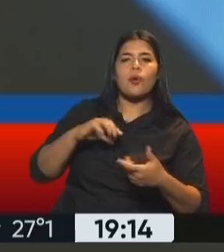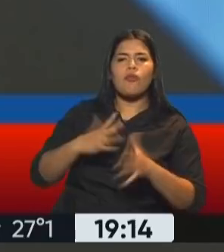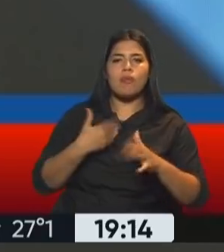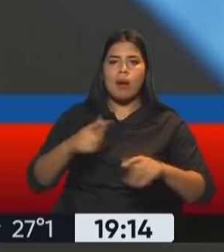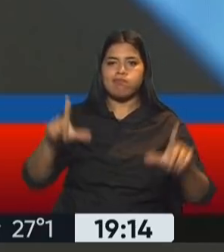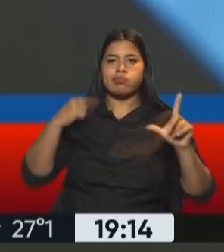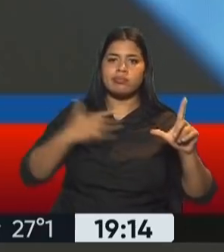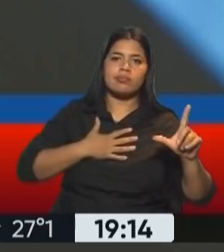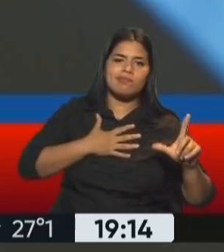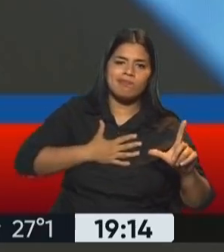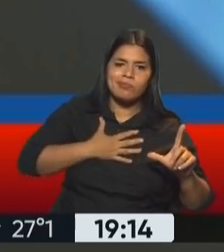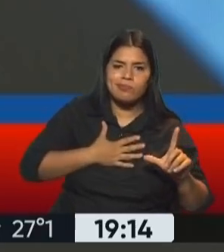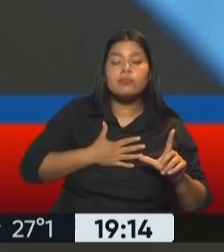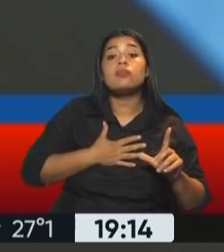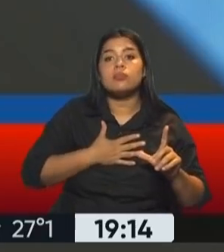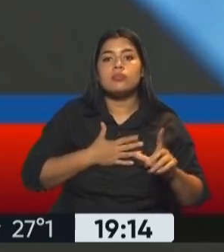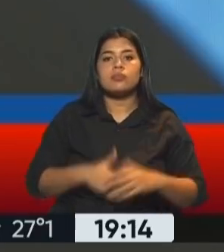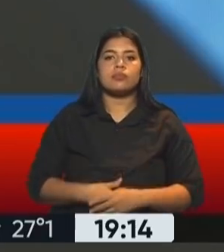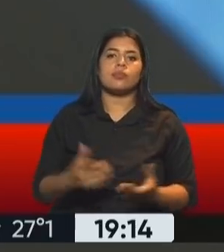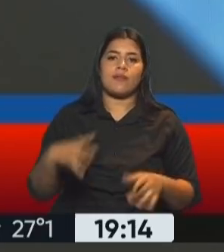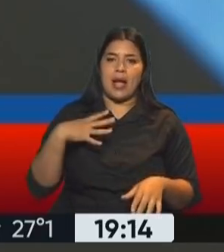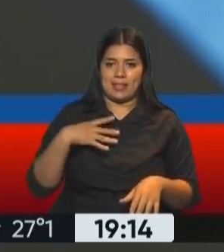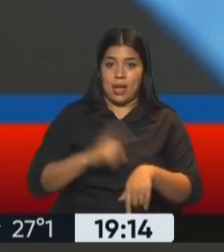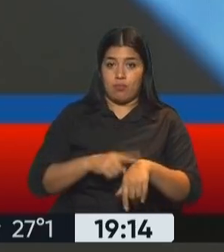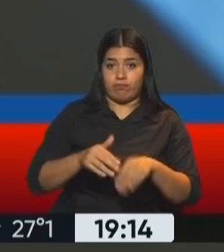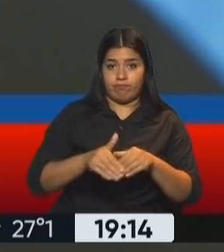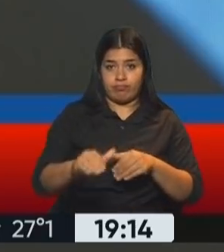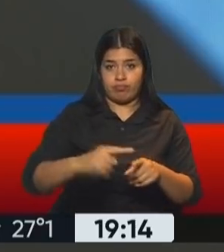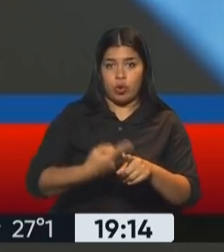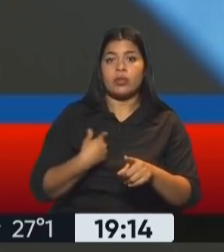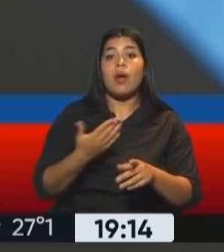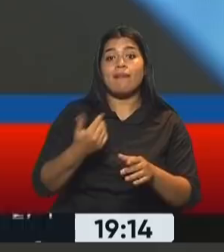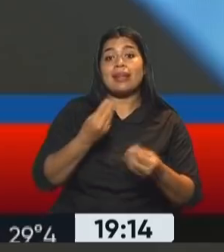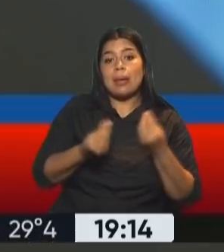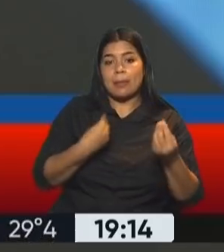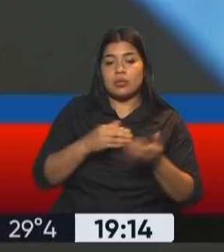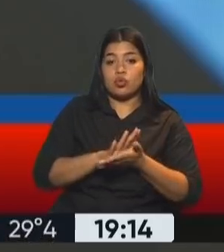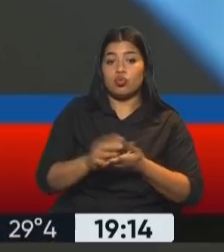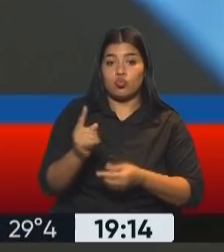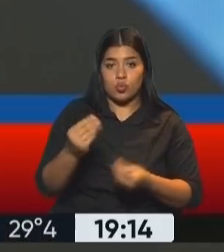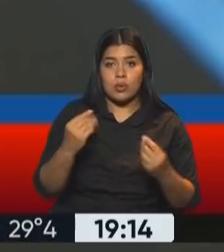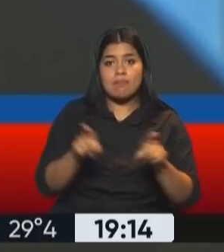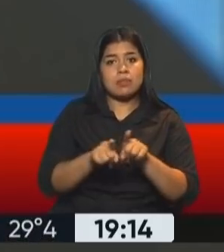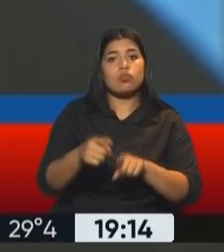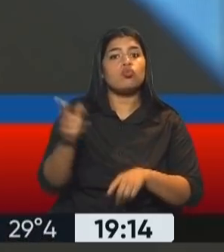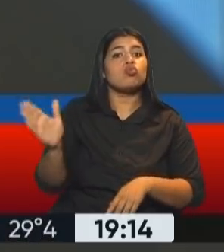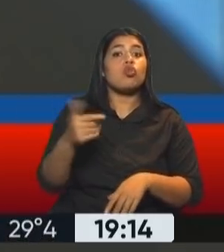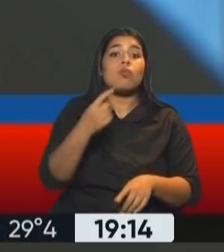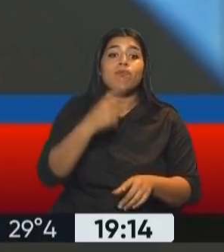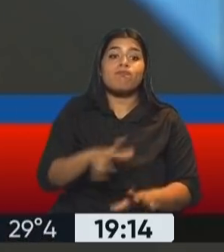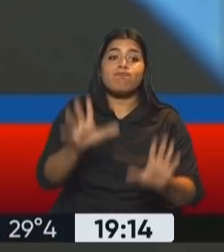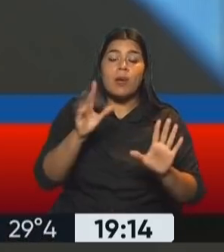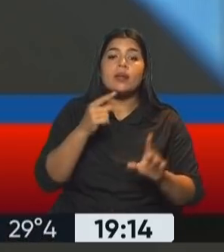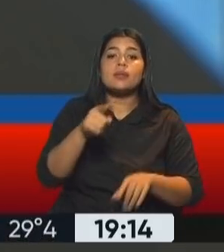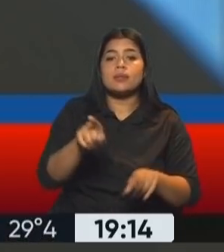están corriendo los tiempos para que se resuelva qué es lo que va a pasar con el expresidente Mauricio Macri, y todo parece indicar, como el propio abogado Lanuse